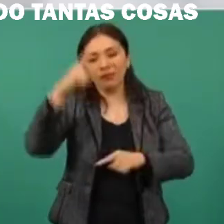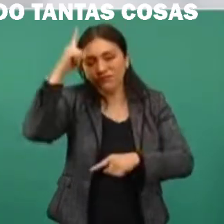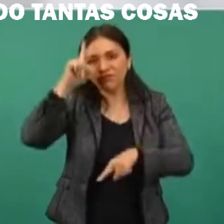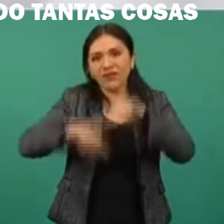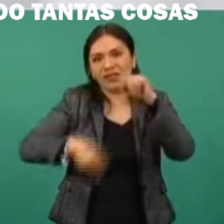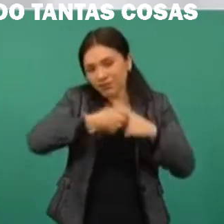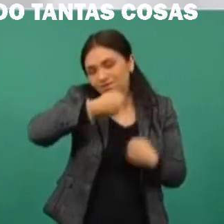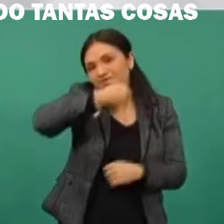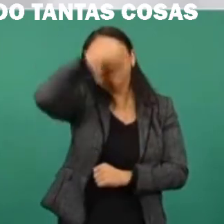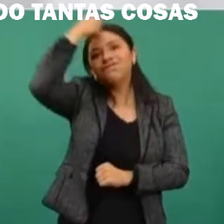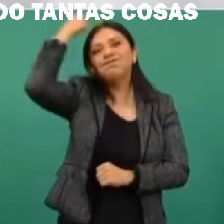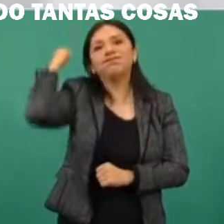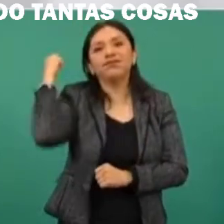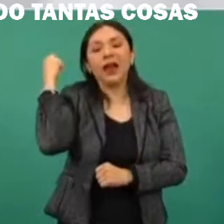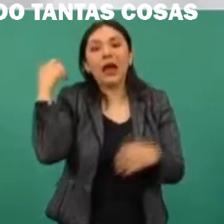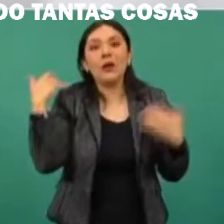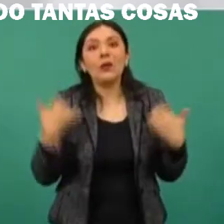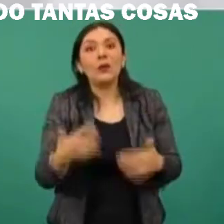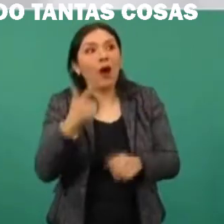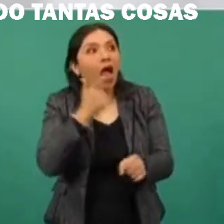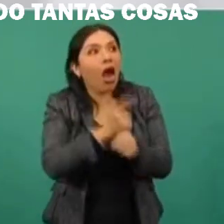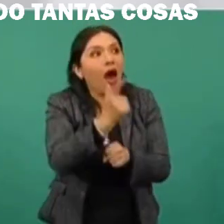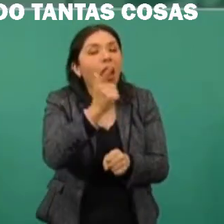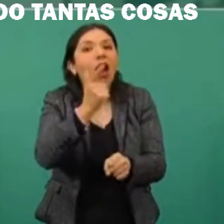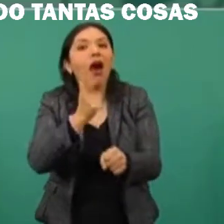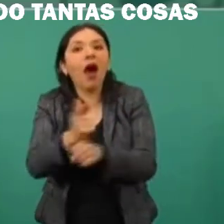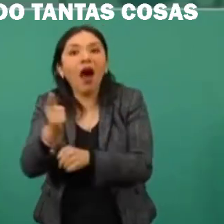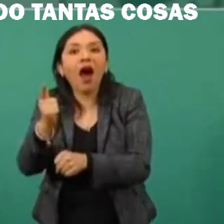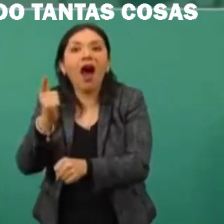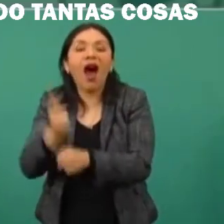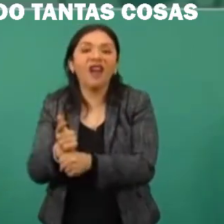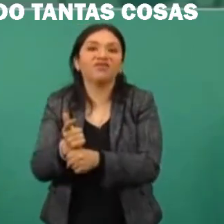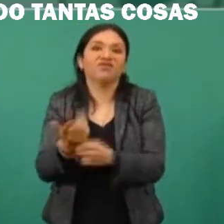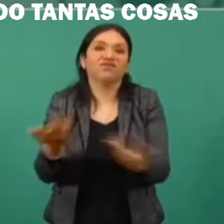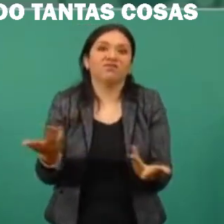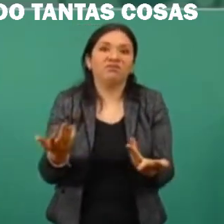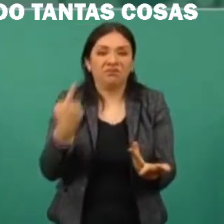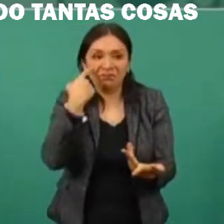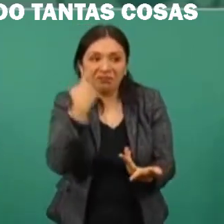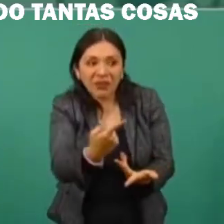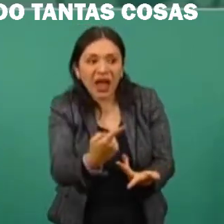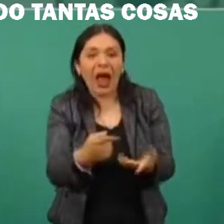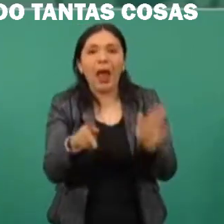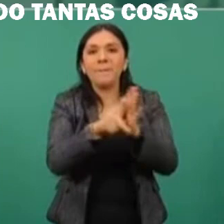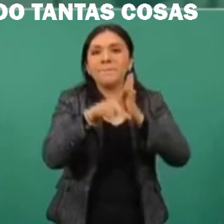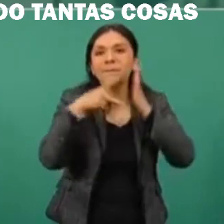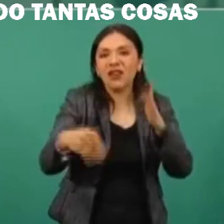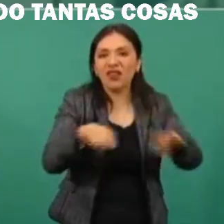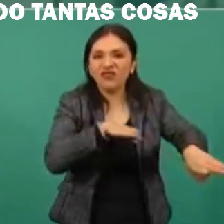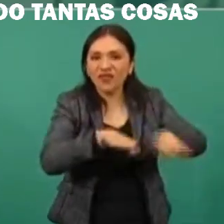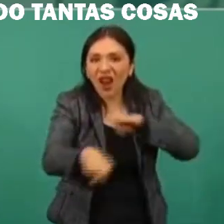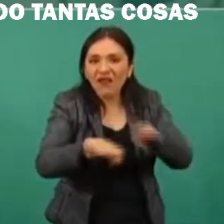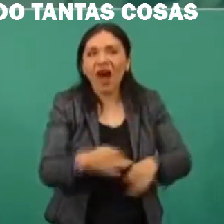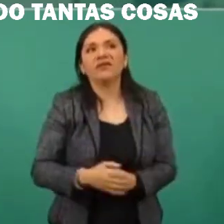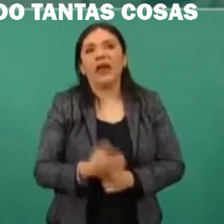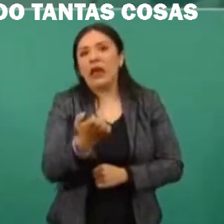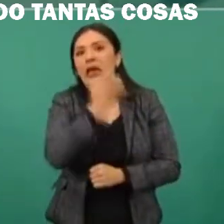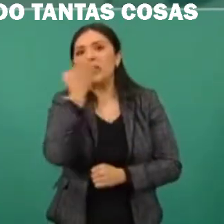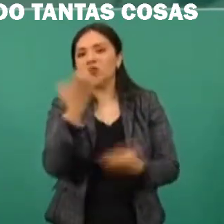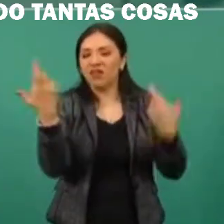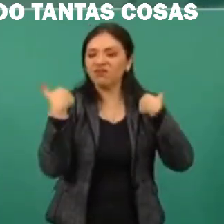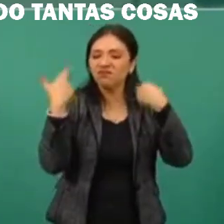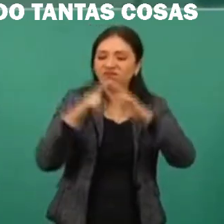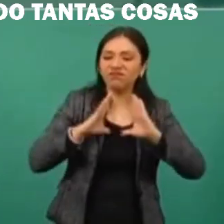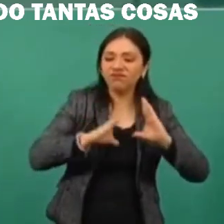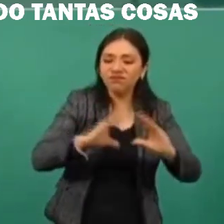todos los ámbitos, en el periodismo, en la academia, en la